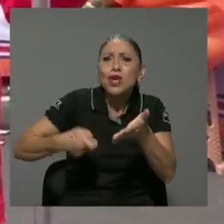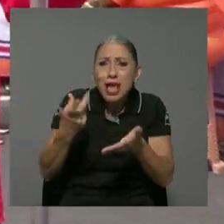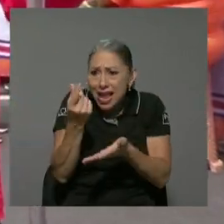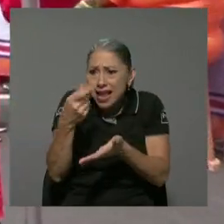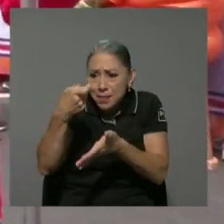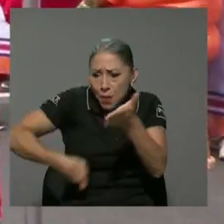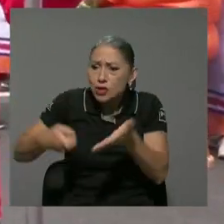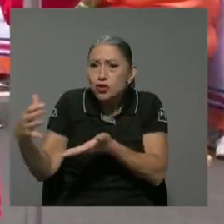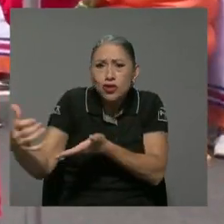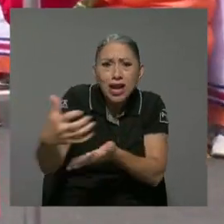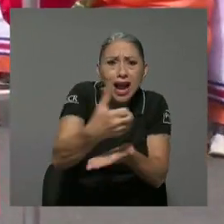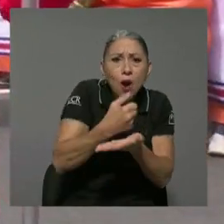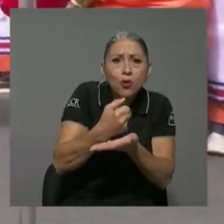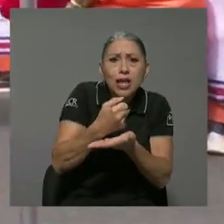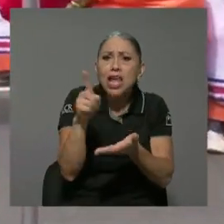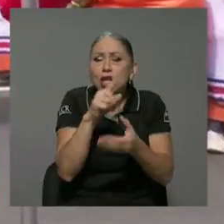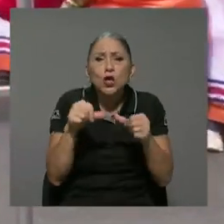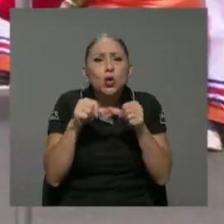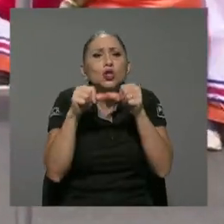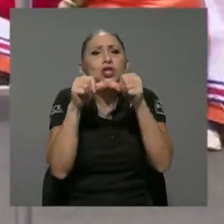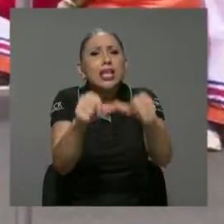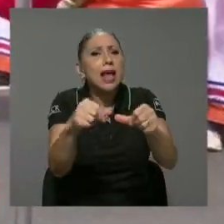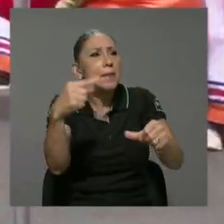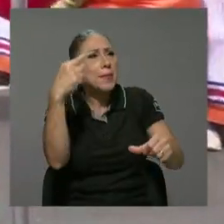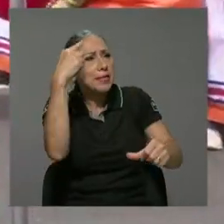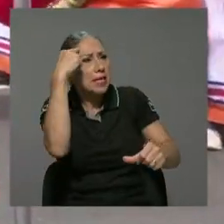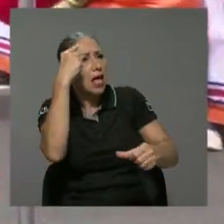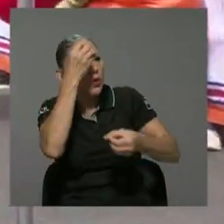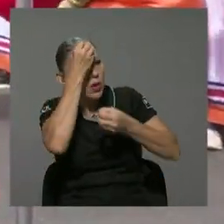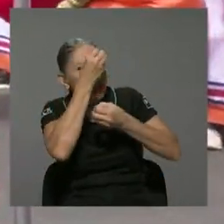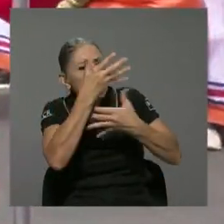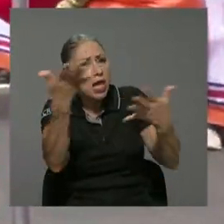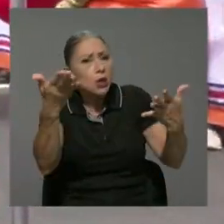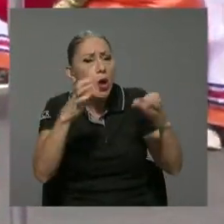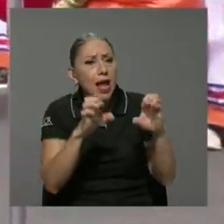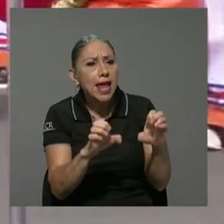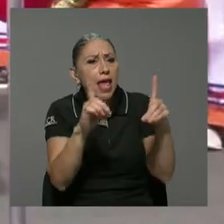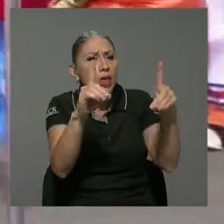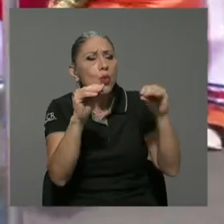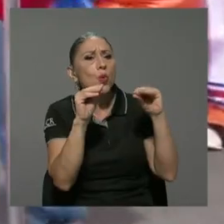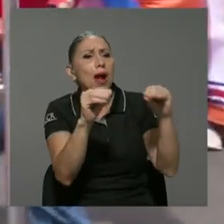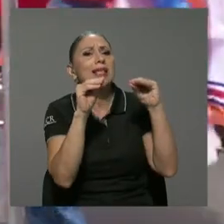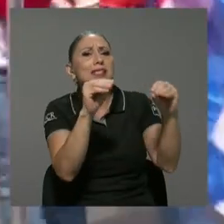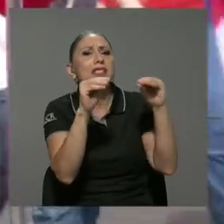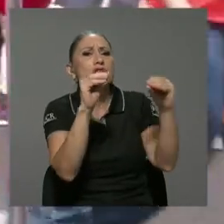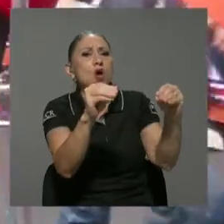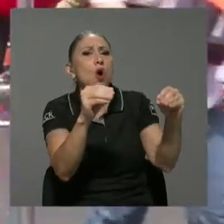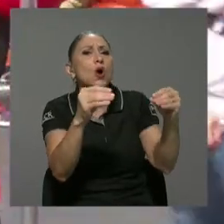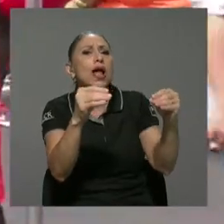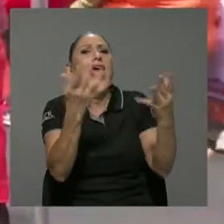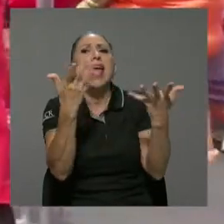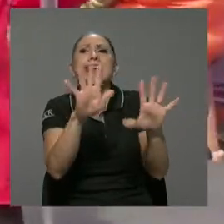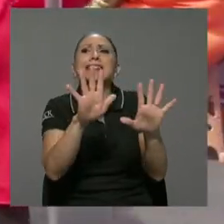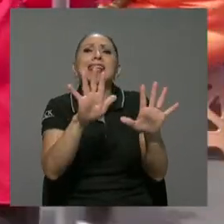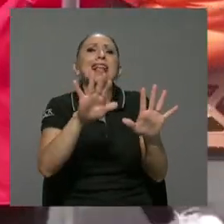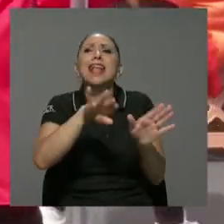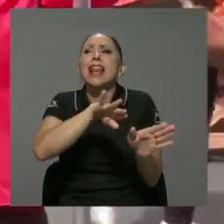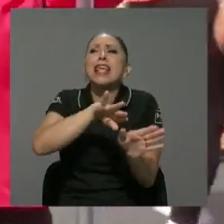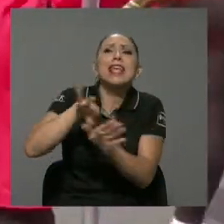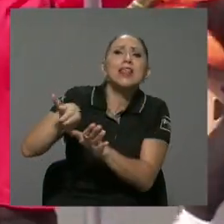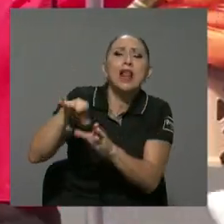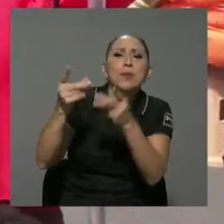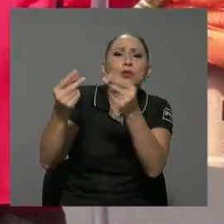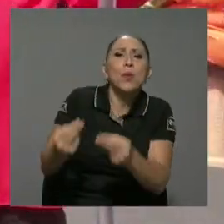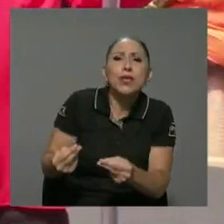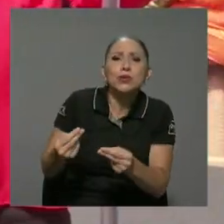engañando a este pueblo de que la educación es el que le quita el presupuesto, la educación superior, la educación primaria,